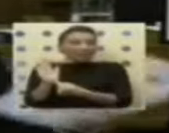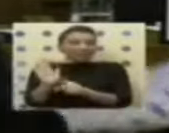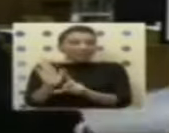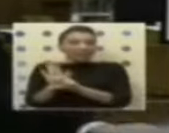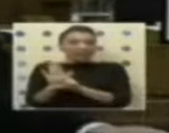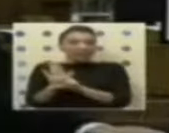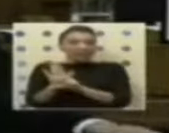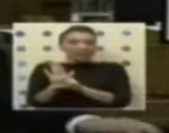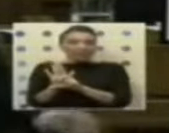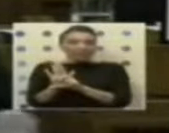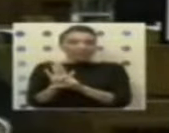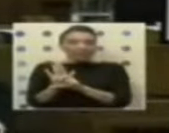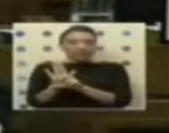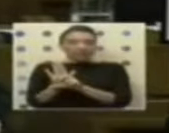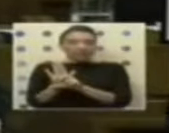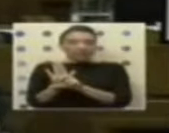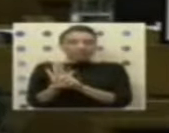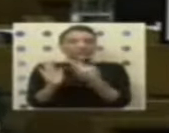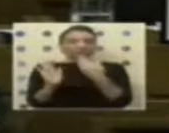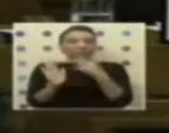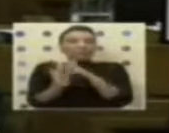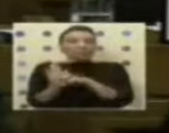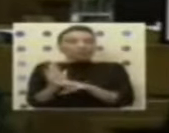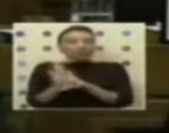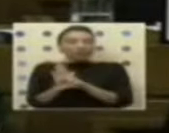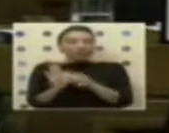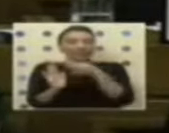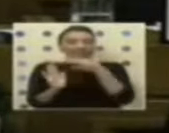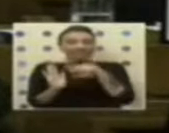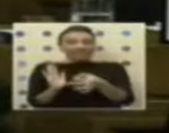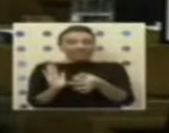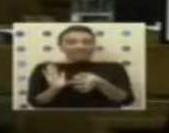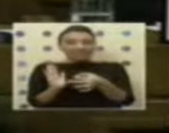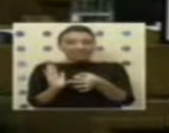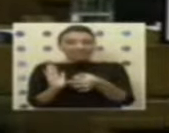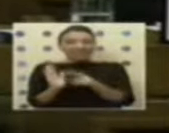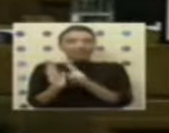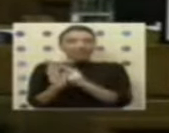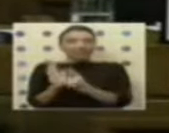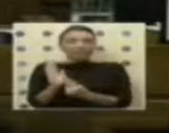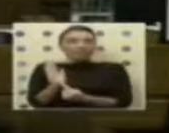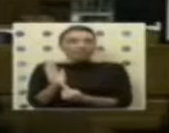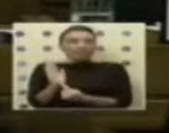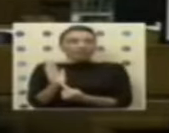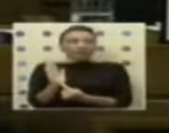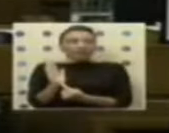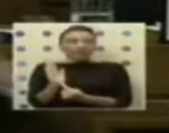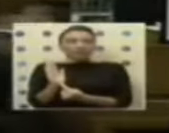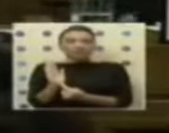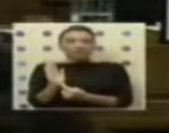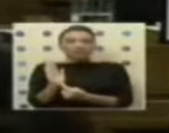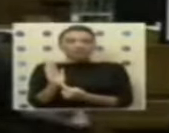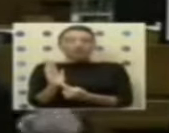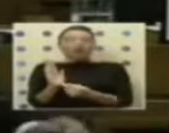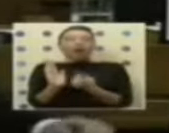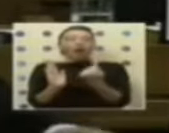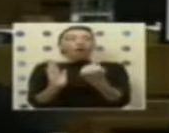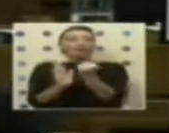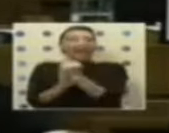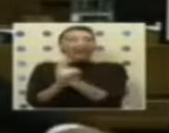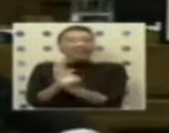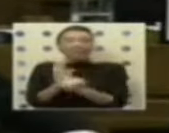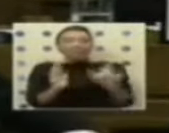nada más. Y también dice este proyecto de ley que va a modificar 11 artículos. El más importante